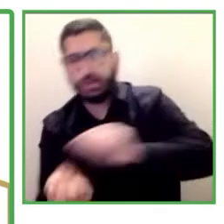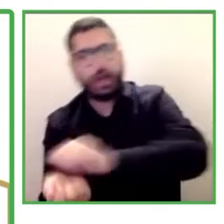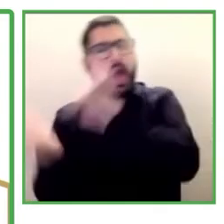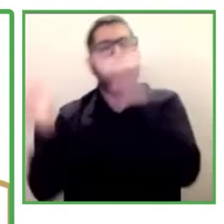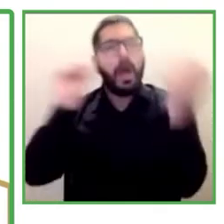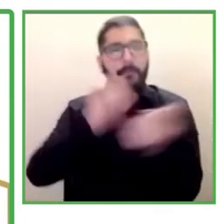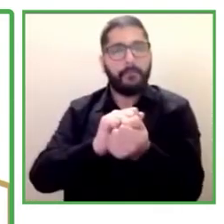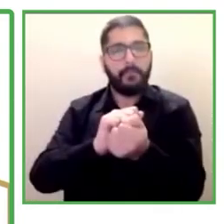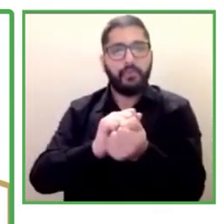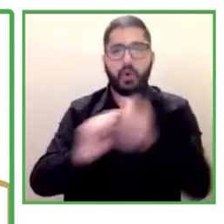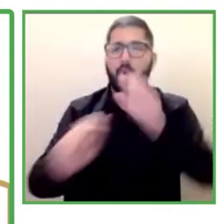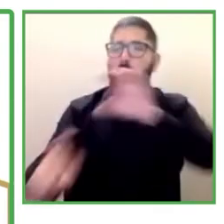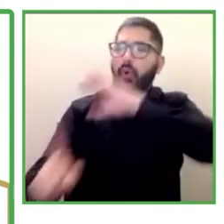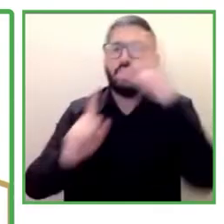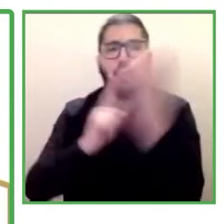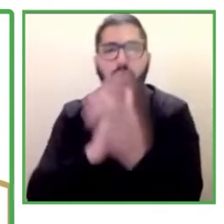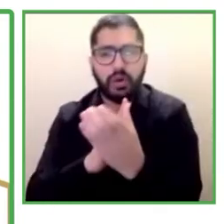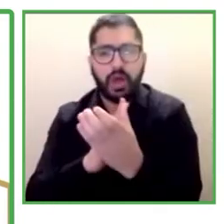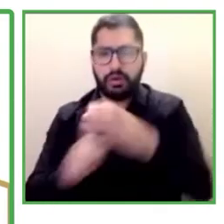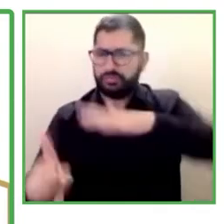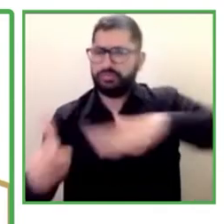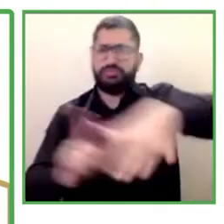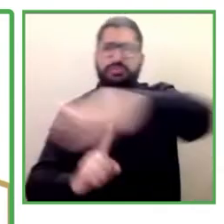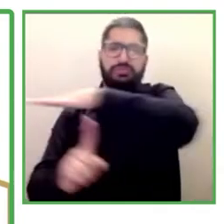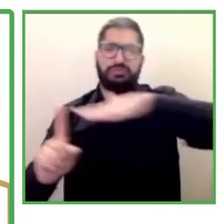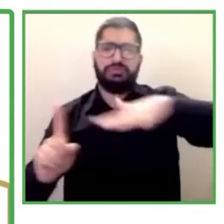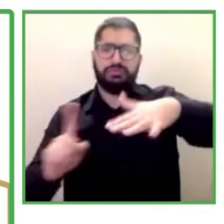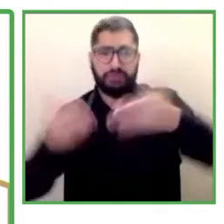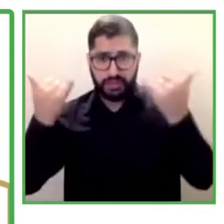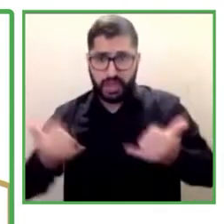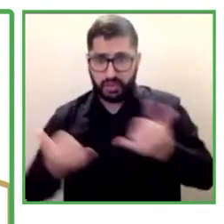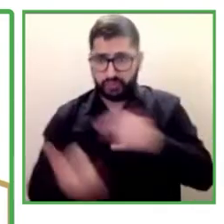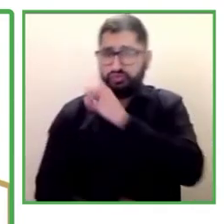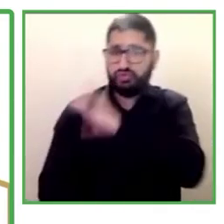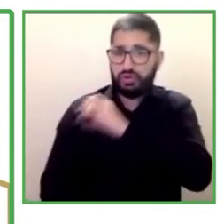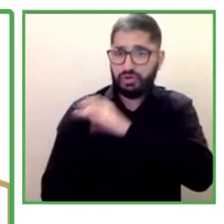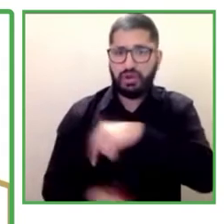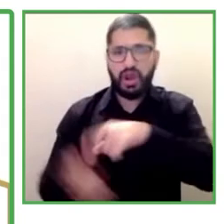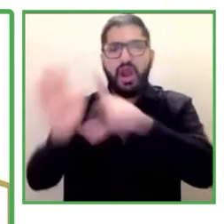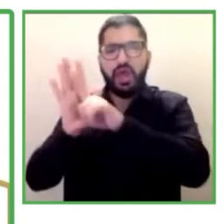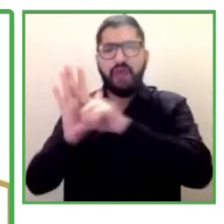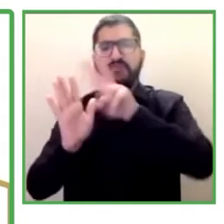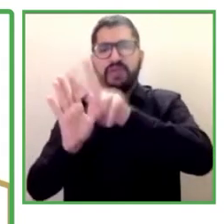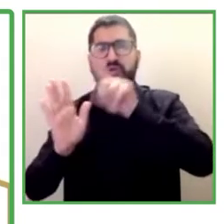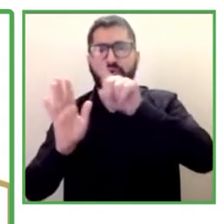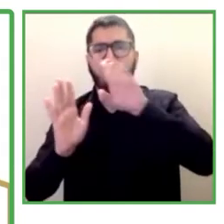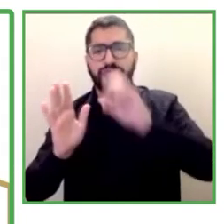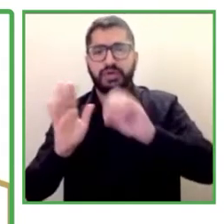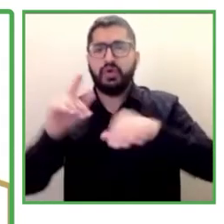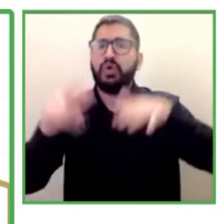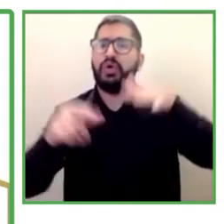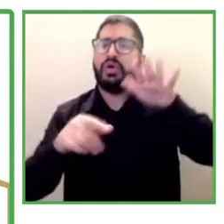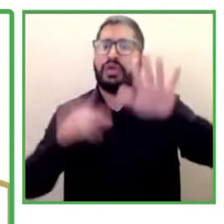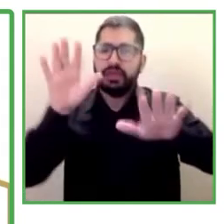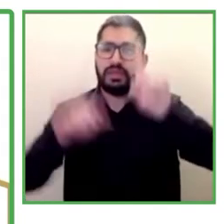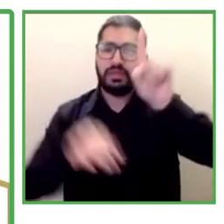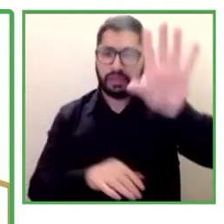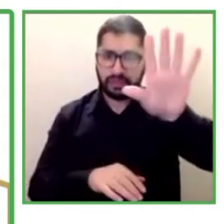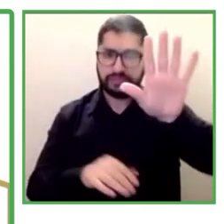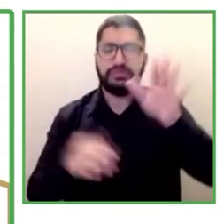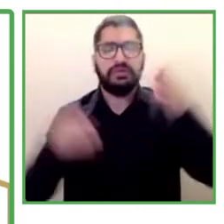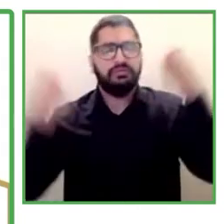a la normativa vigente en Chile, la ley 21.015, todo eso poder también incorporarlo a lo que fue el proceso de